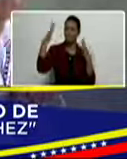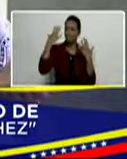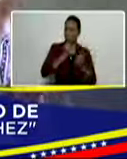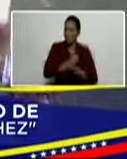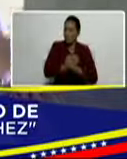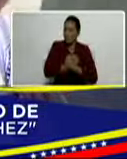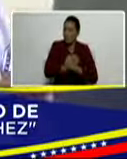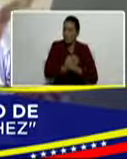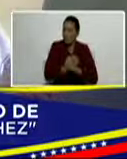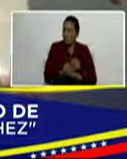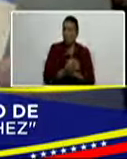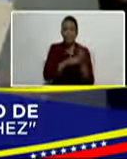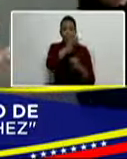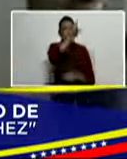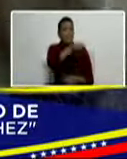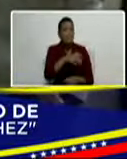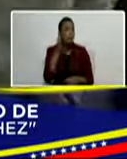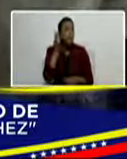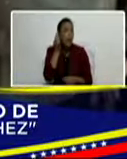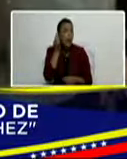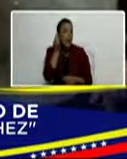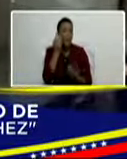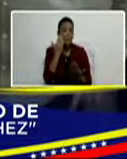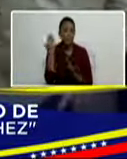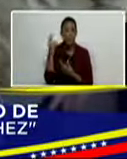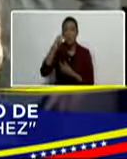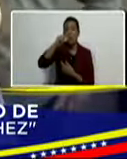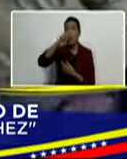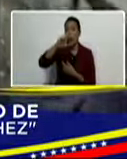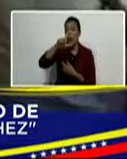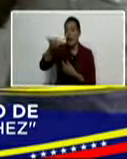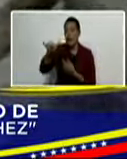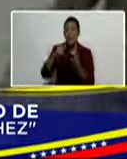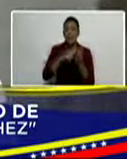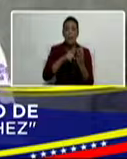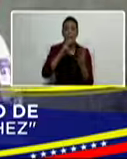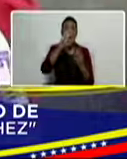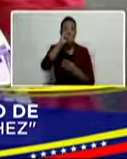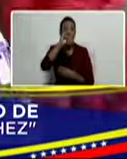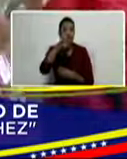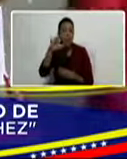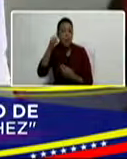amor a María León, a Noelí Pocaterra.